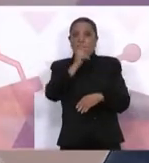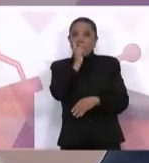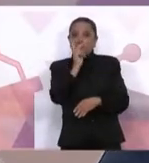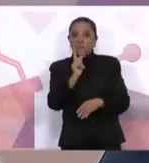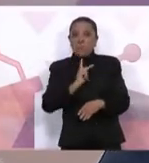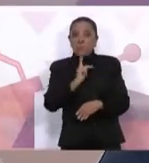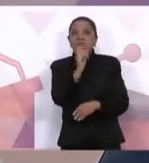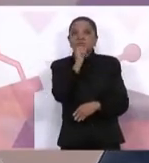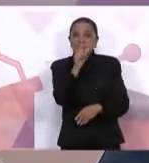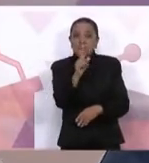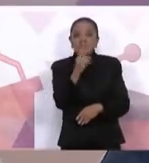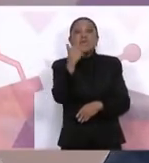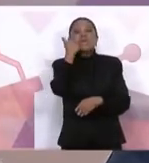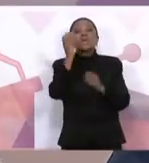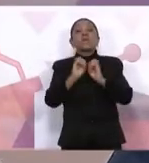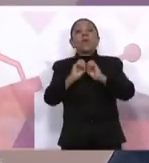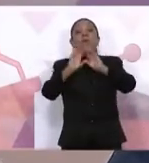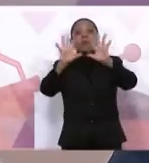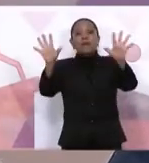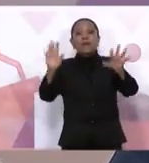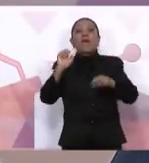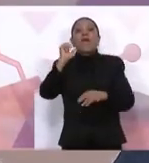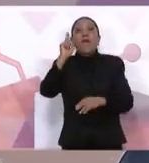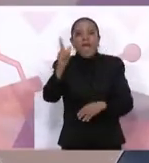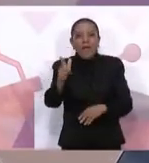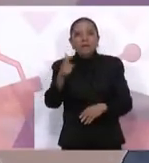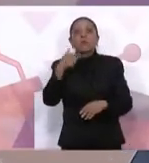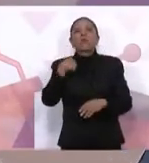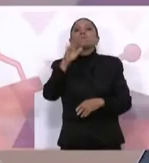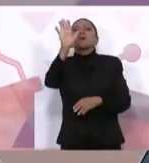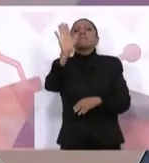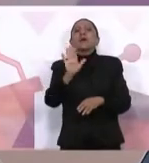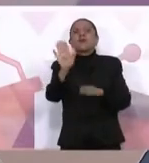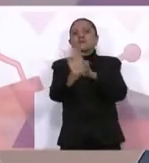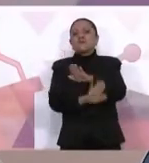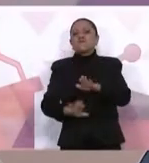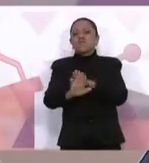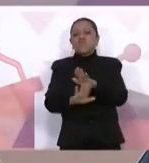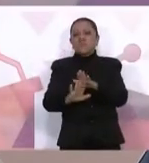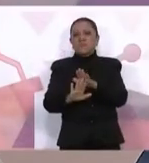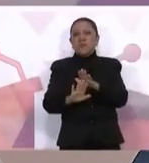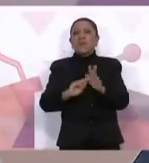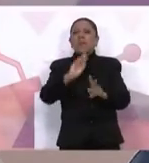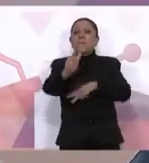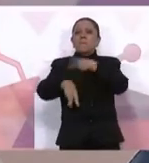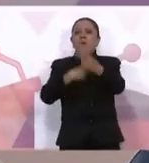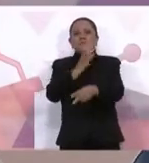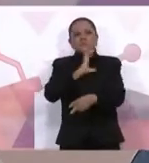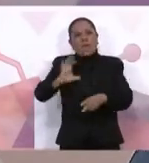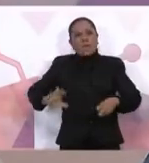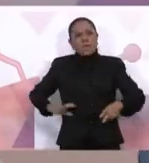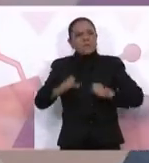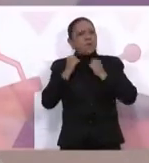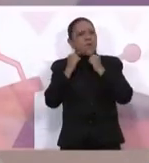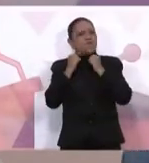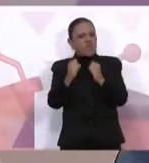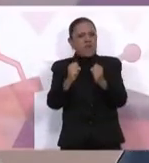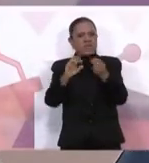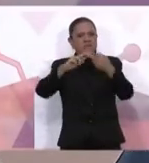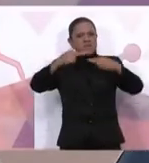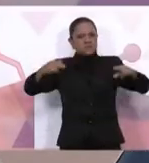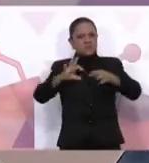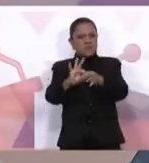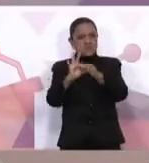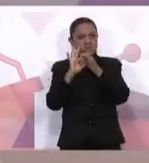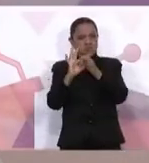aclarar algo que me parece fundamental vamos en una campaña muy fuerte muy sólida creciente y también arrecian los